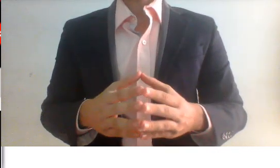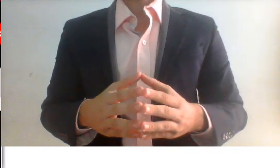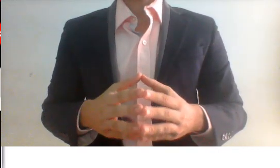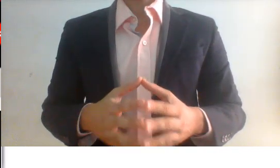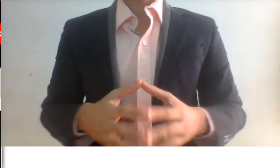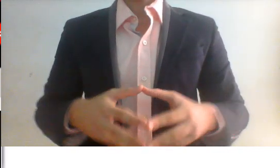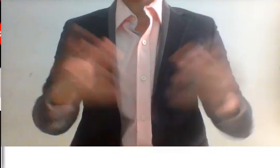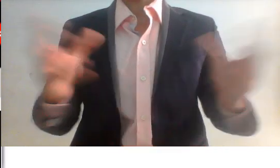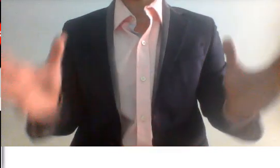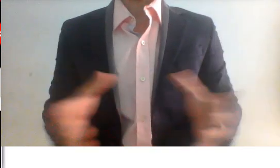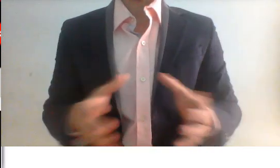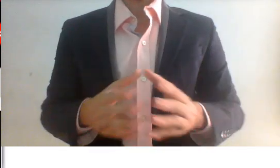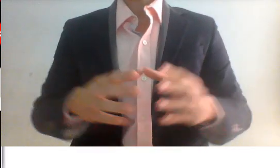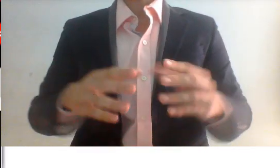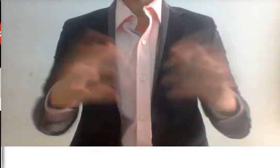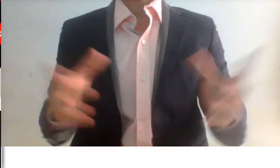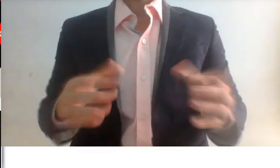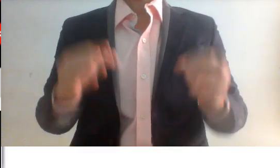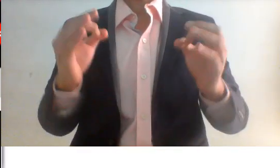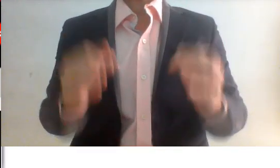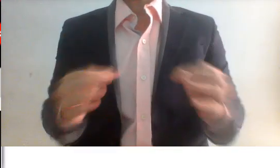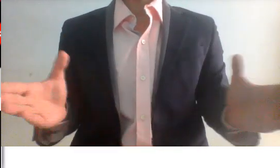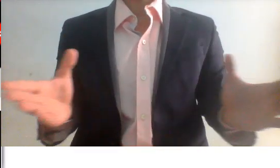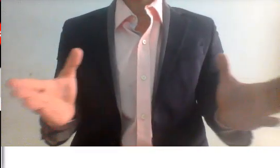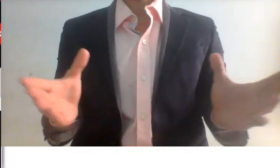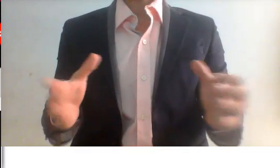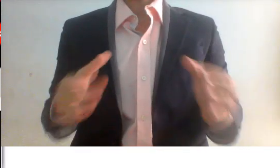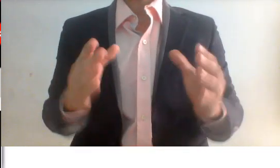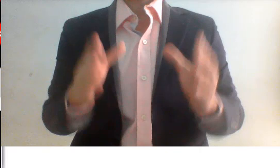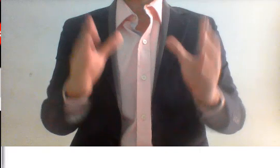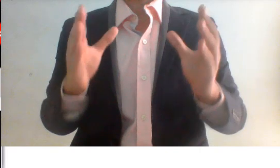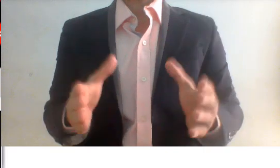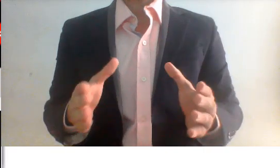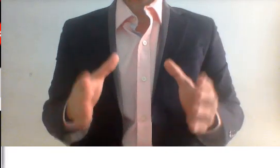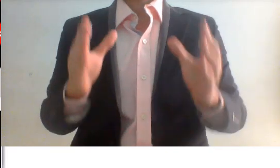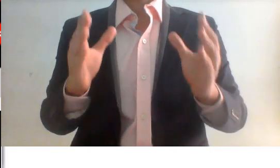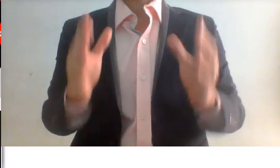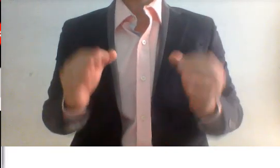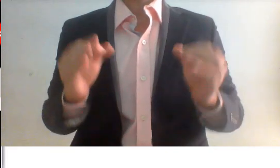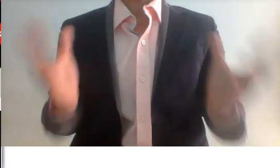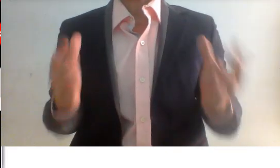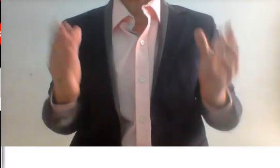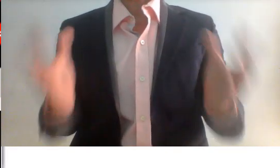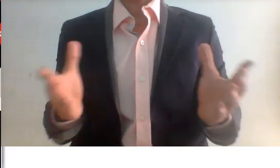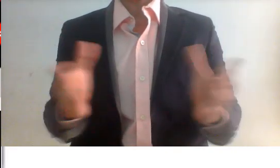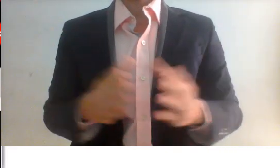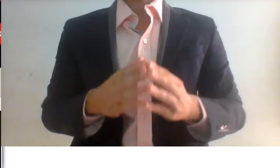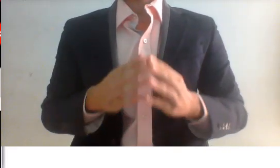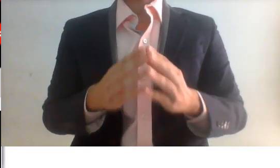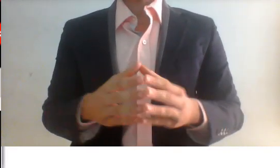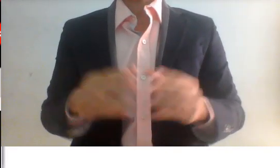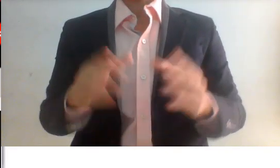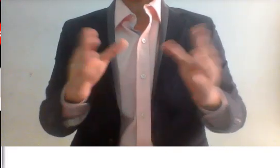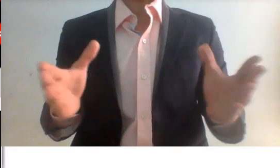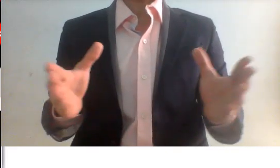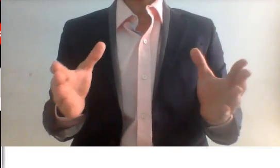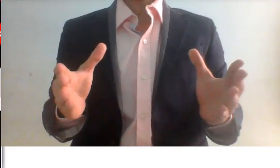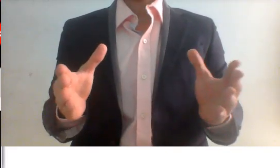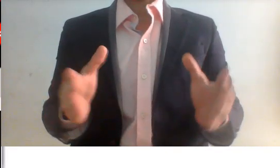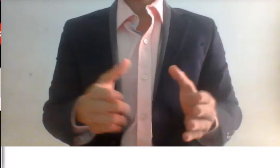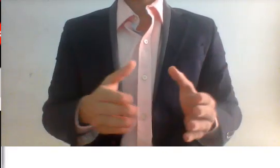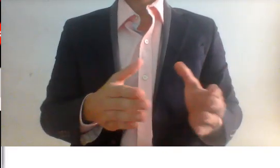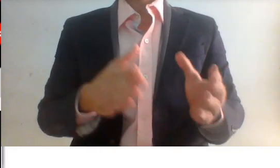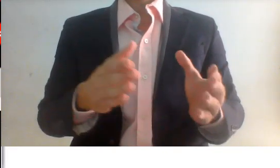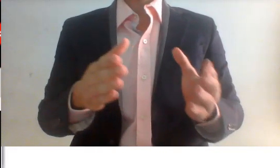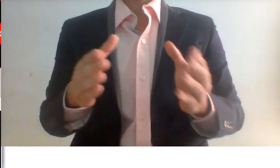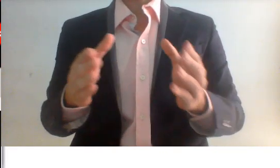terminó descubriendo el telégrafo, no, lo que necesitas es simple operaciones o simple raciocinio, donde bueno, lo que vemos